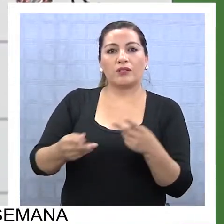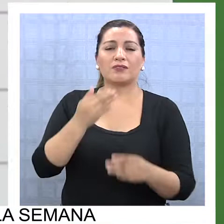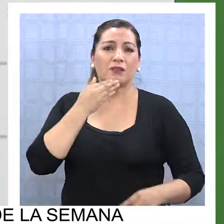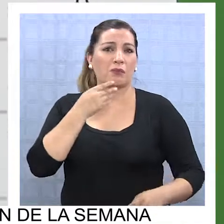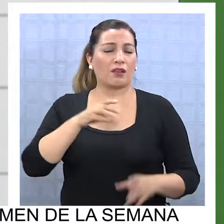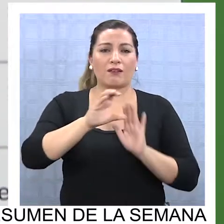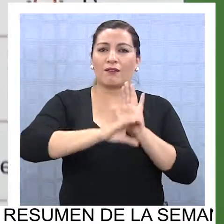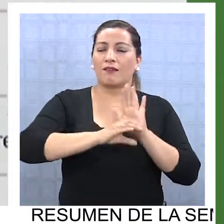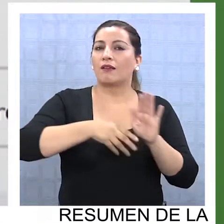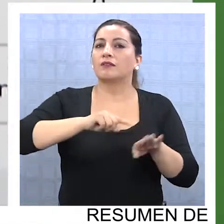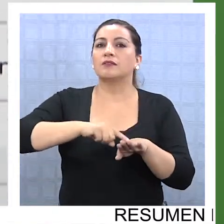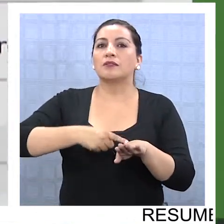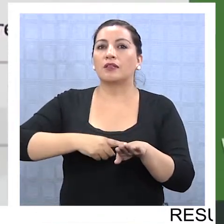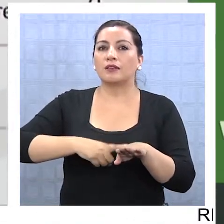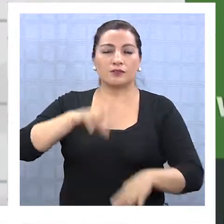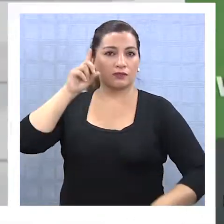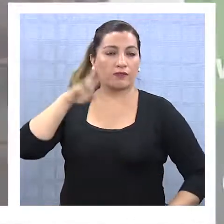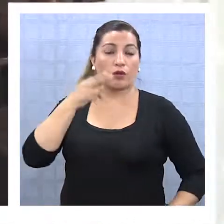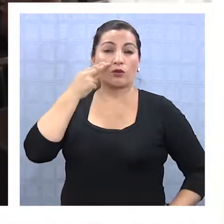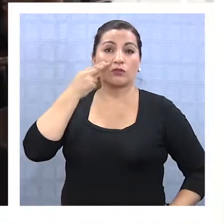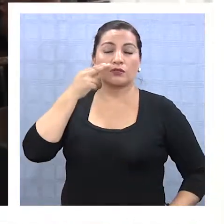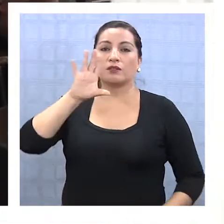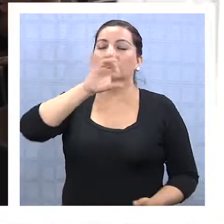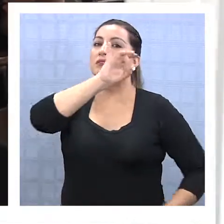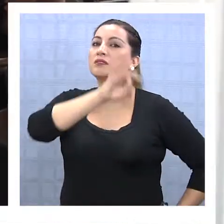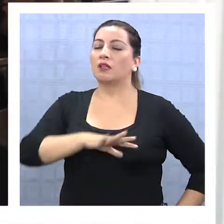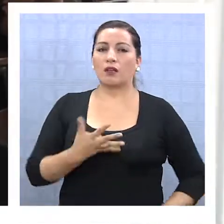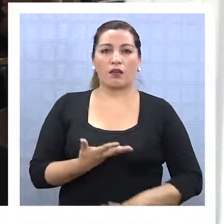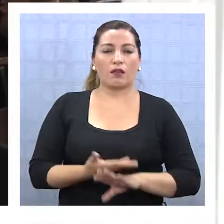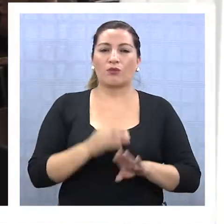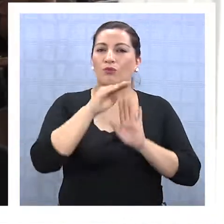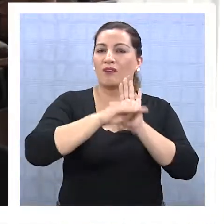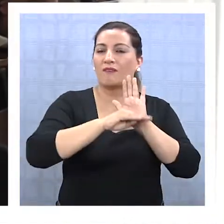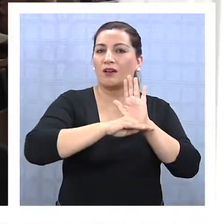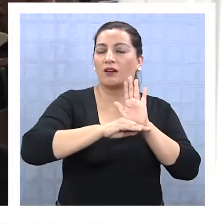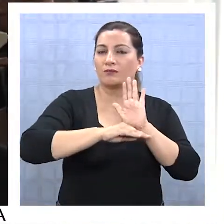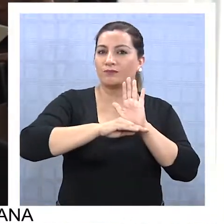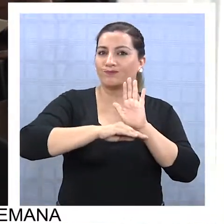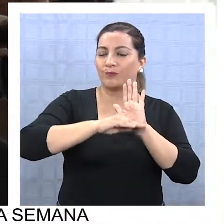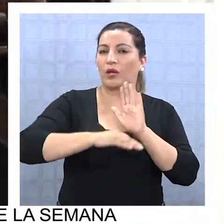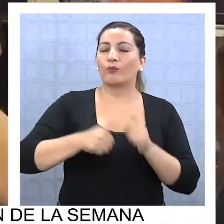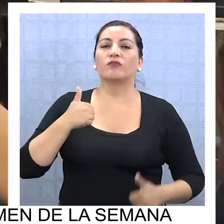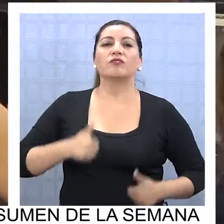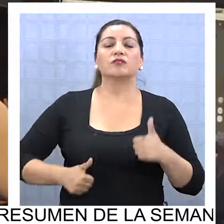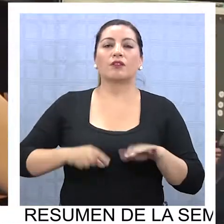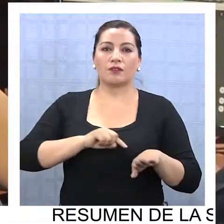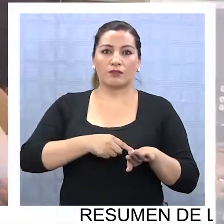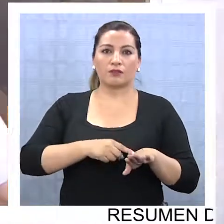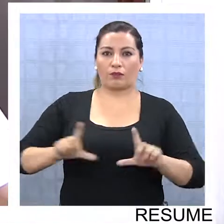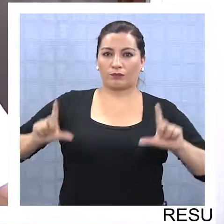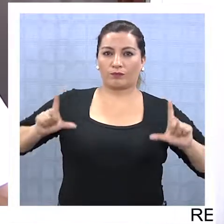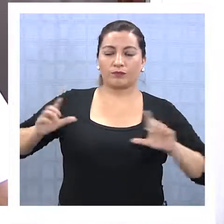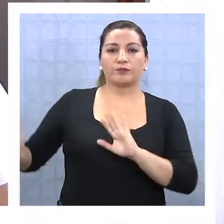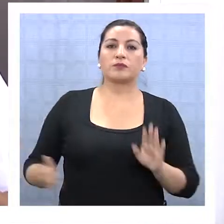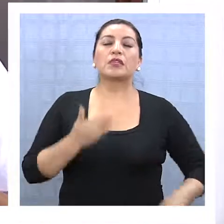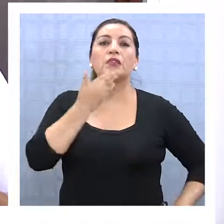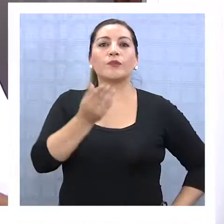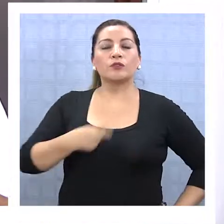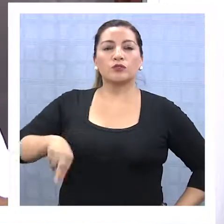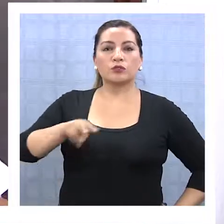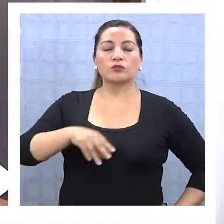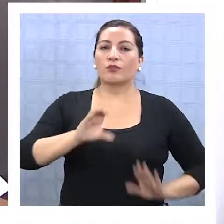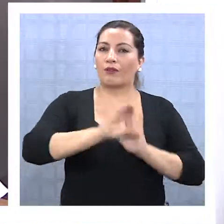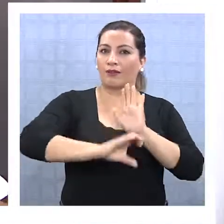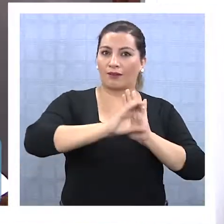variedad de carreras técnicas teniendo en cuenta que en el país ha existido una baja de profesionales técnicos egresados. También estamos